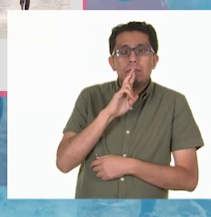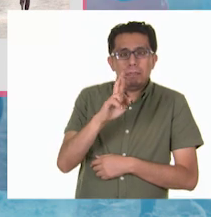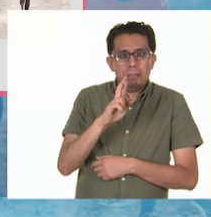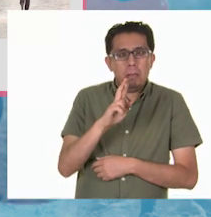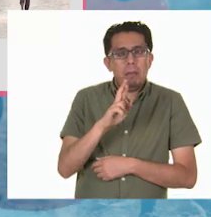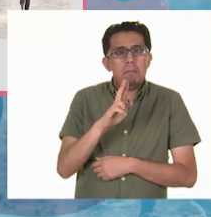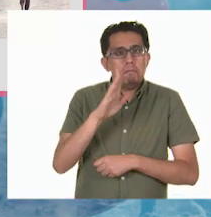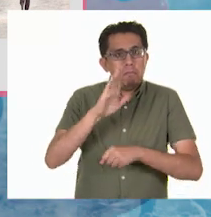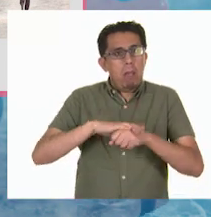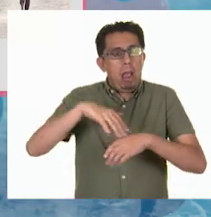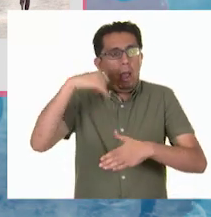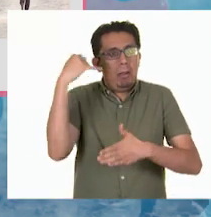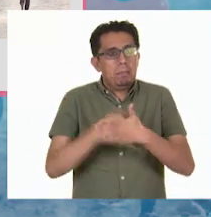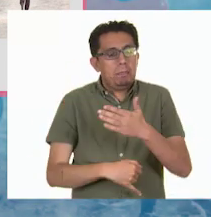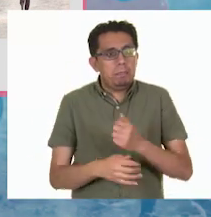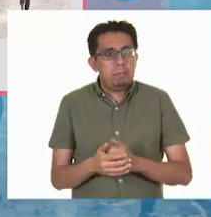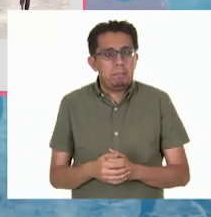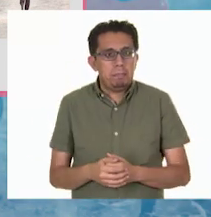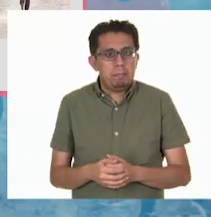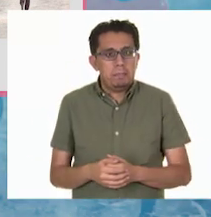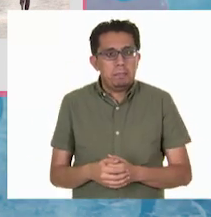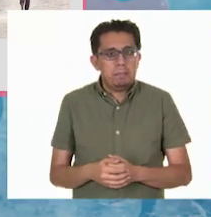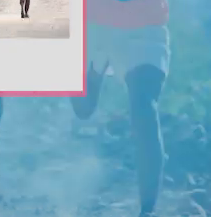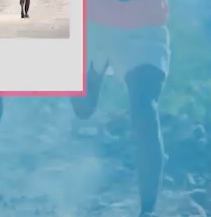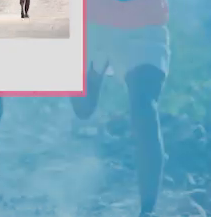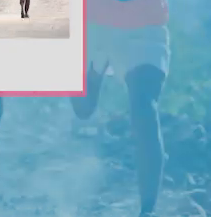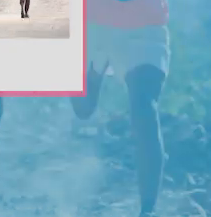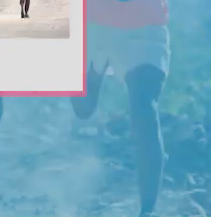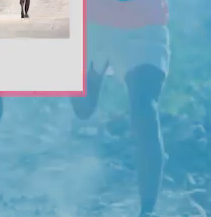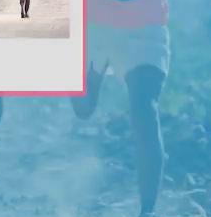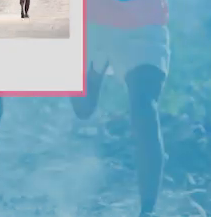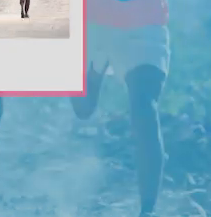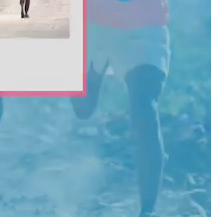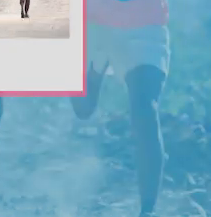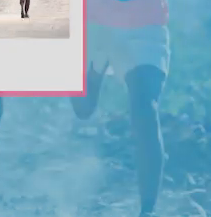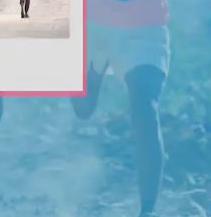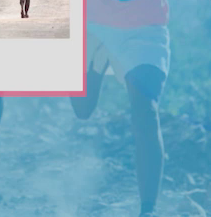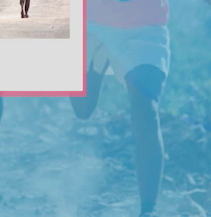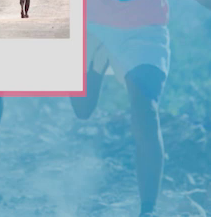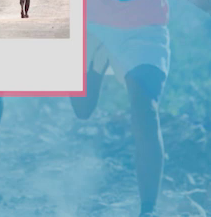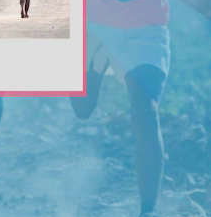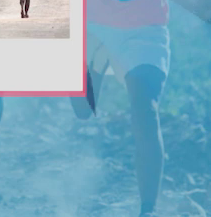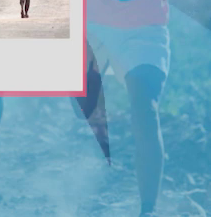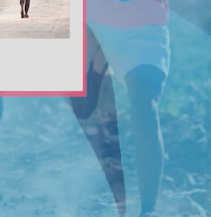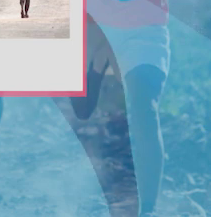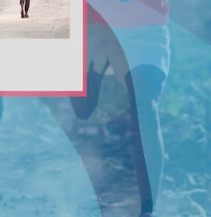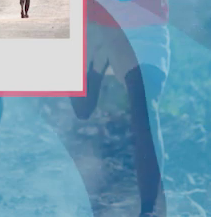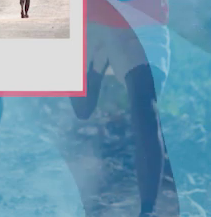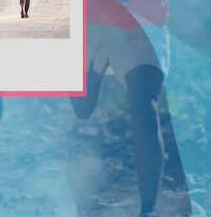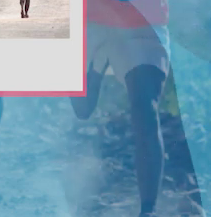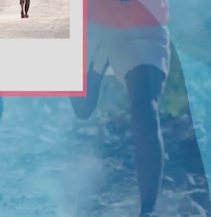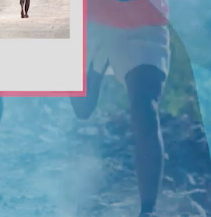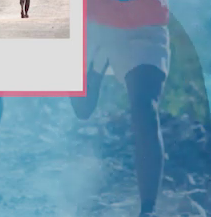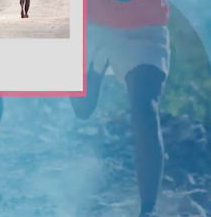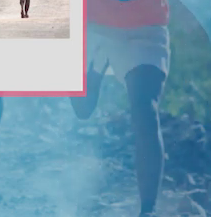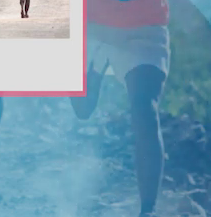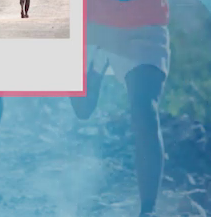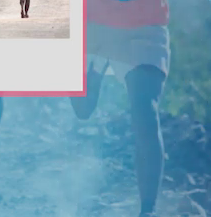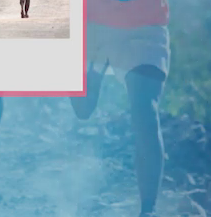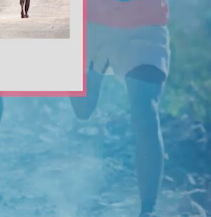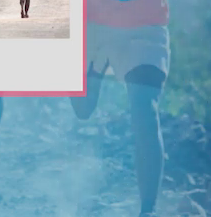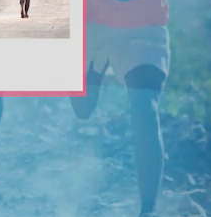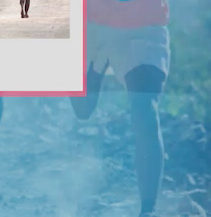complejas. Kita wenuara, ari kita ritemara, hu mapuyua wikabena mutita